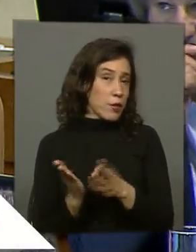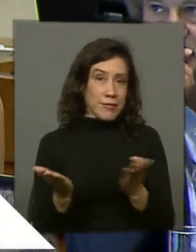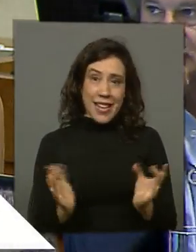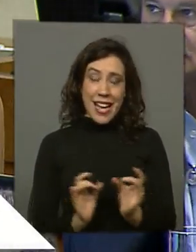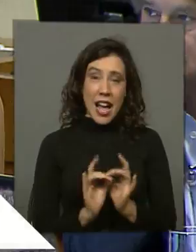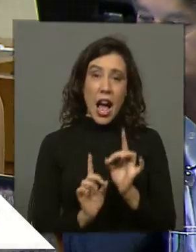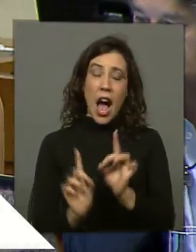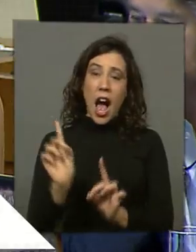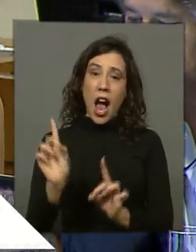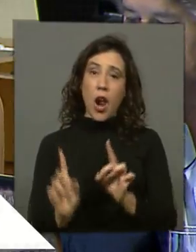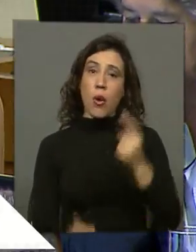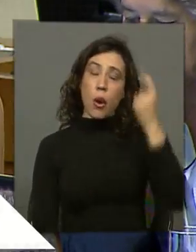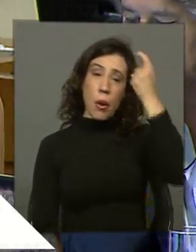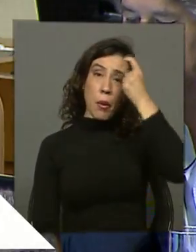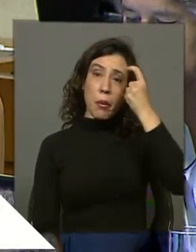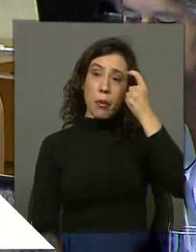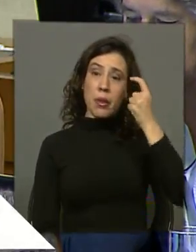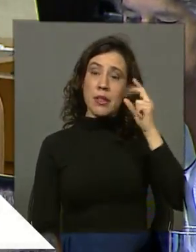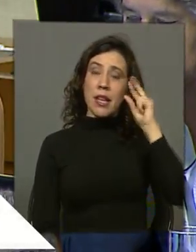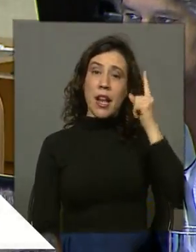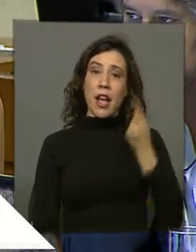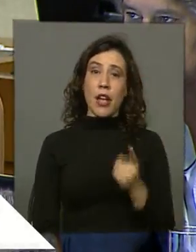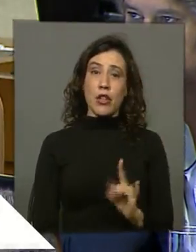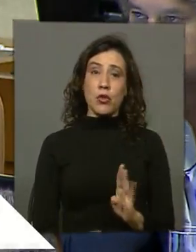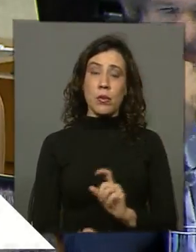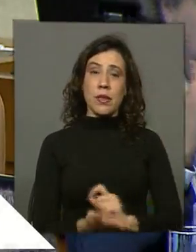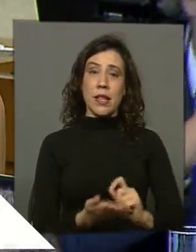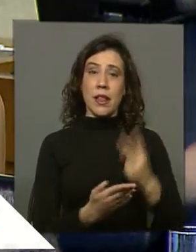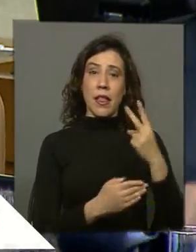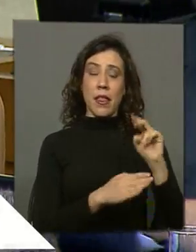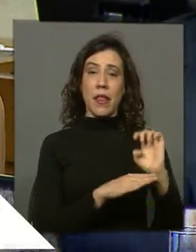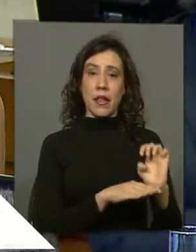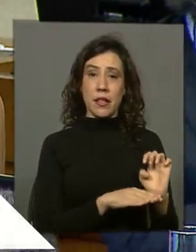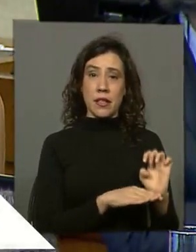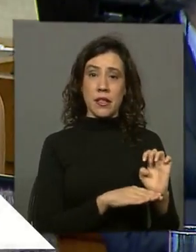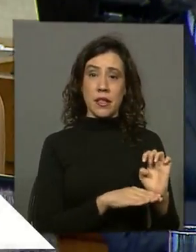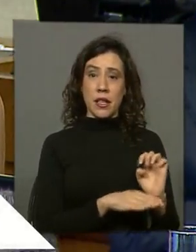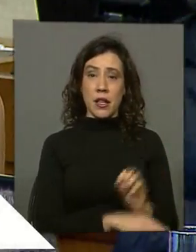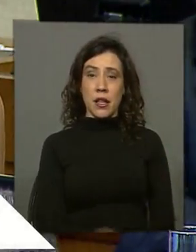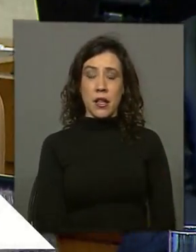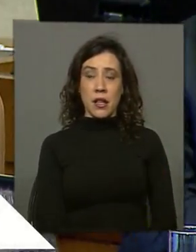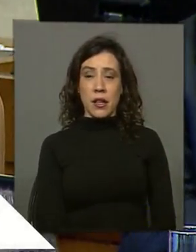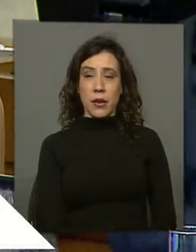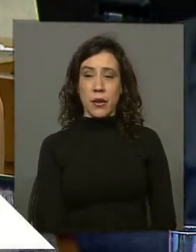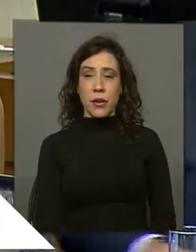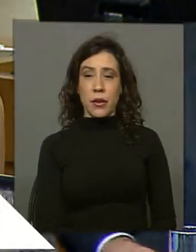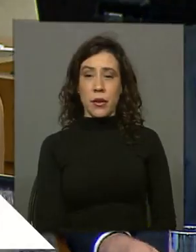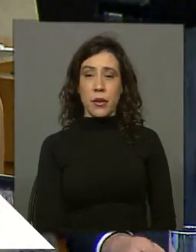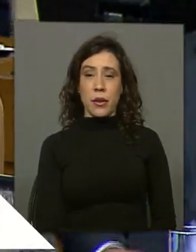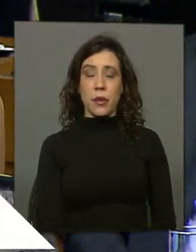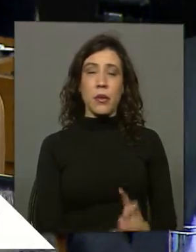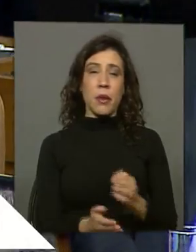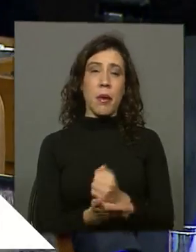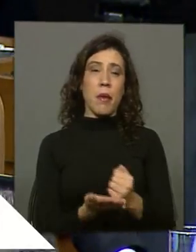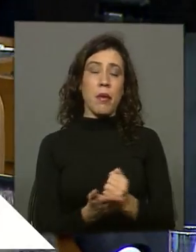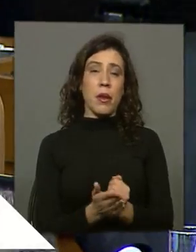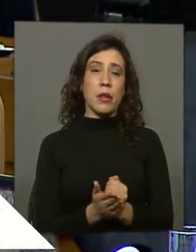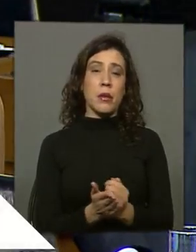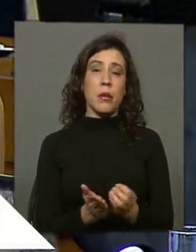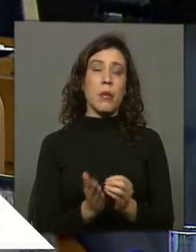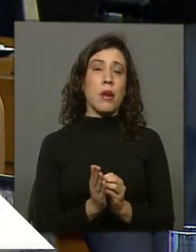algunos creen que creando una subsecretaría de estado es un aparato burocrático más